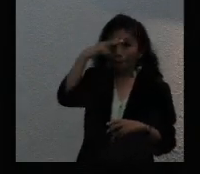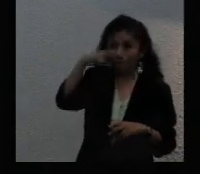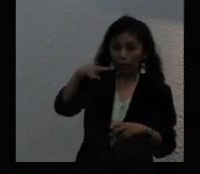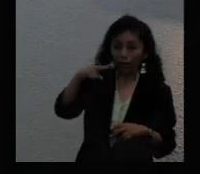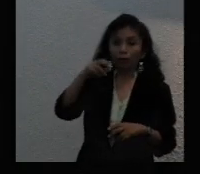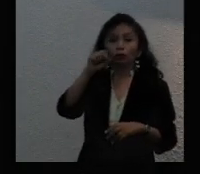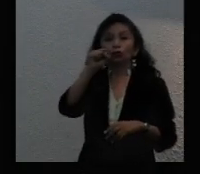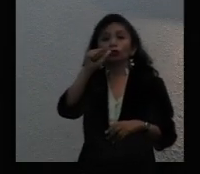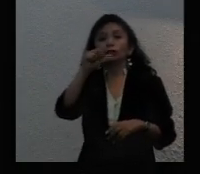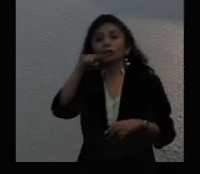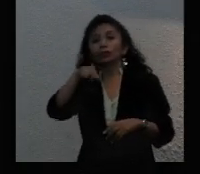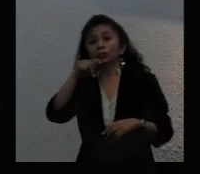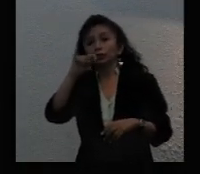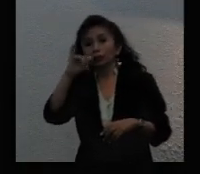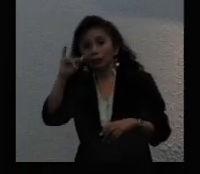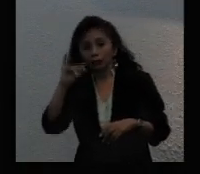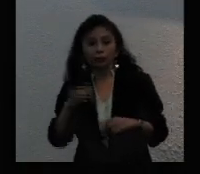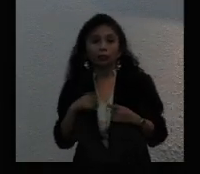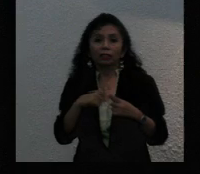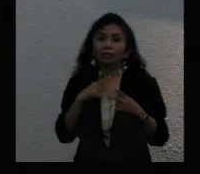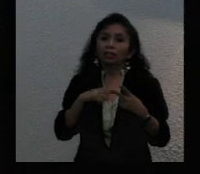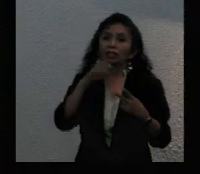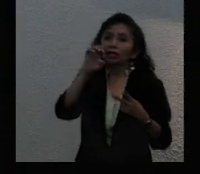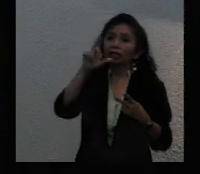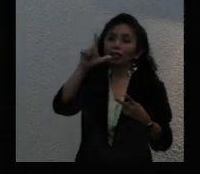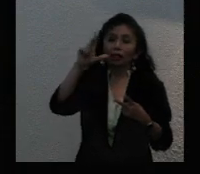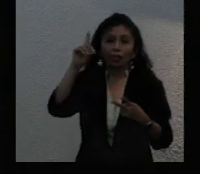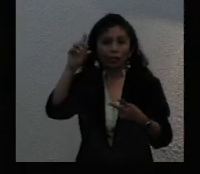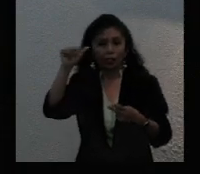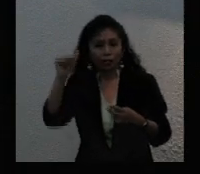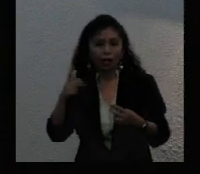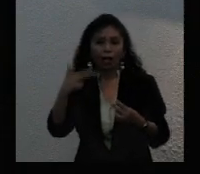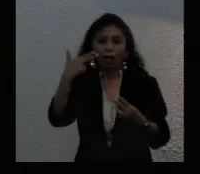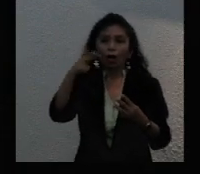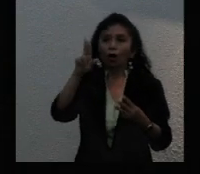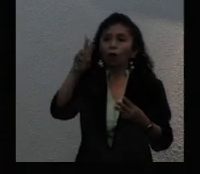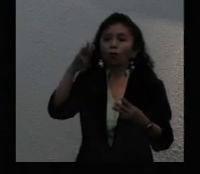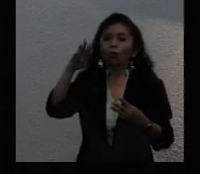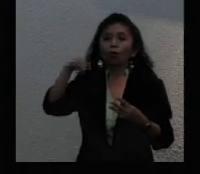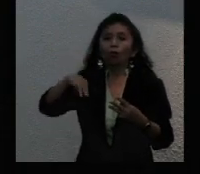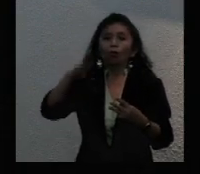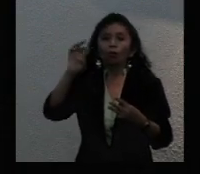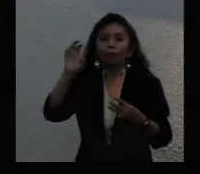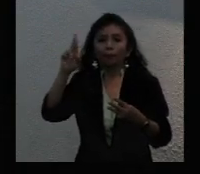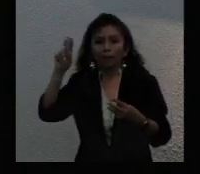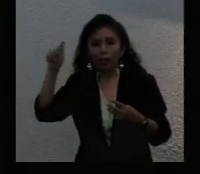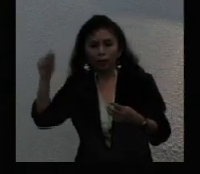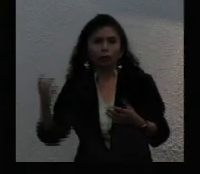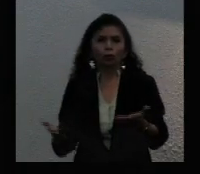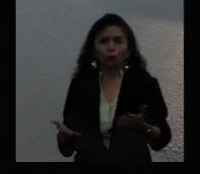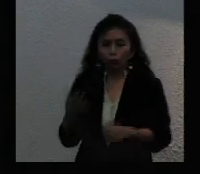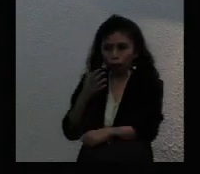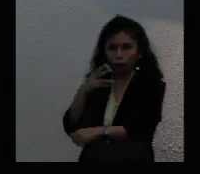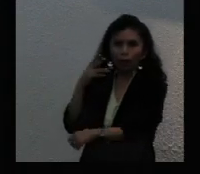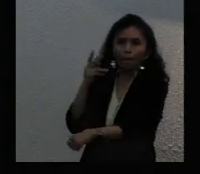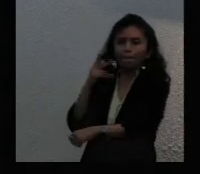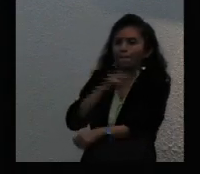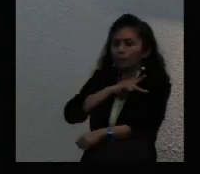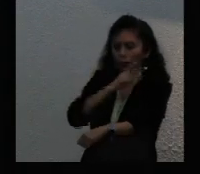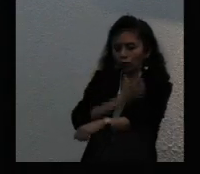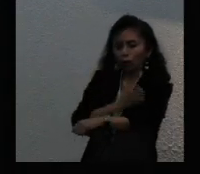Santi, Elda, Mildred y Humberto, de mis compañeras y compañeros secretarios del